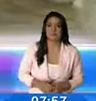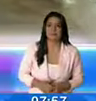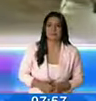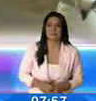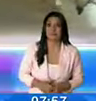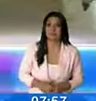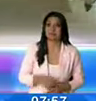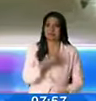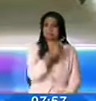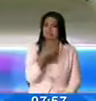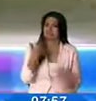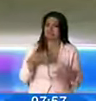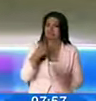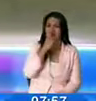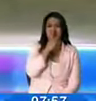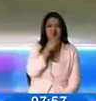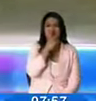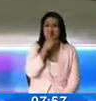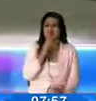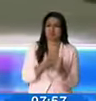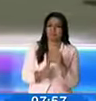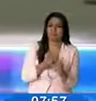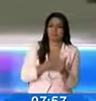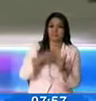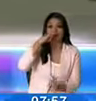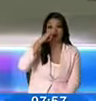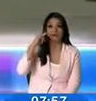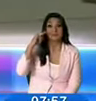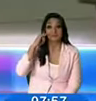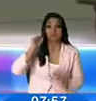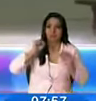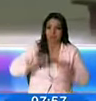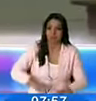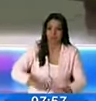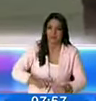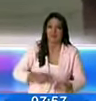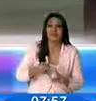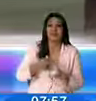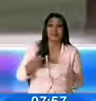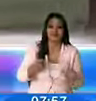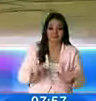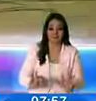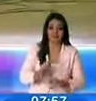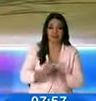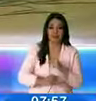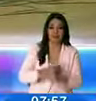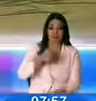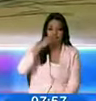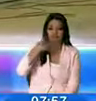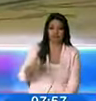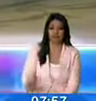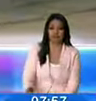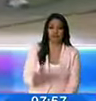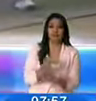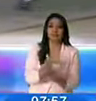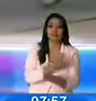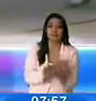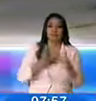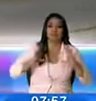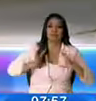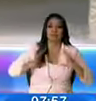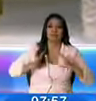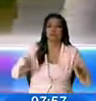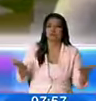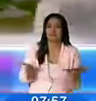Este interesante deporte está a la disposición de niños y niñas a partir de los 6 años de edad, en los cursos vacacionales de la